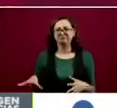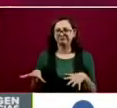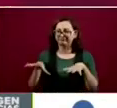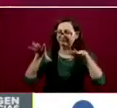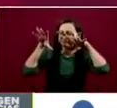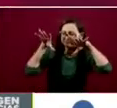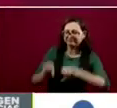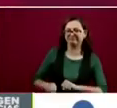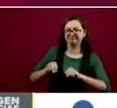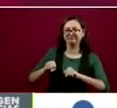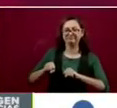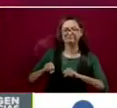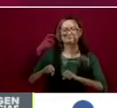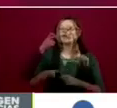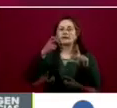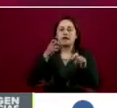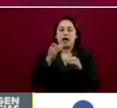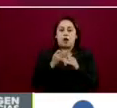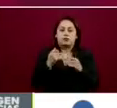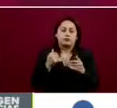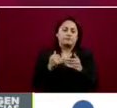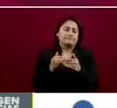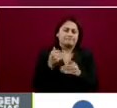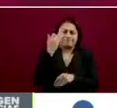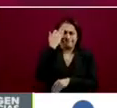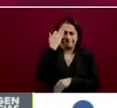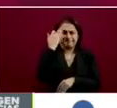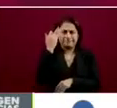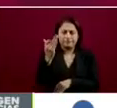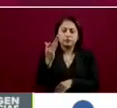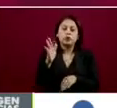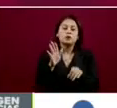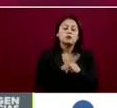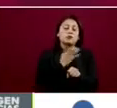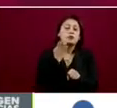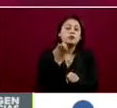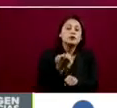no va a resolver la grave enfermedad que hay en Petróleos Mexicanos.